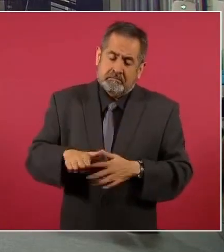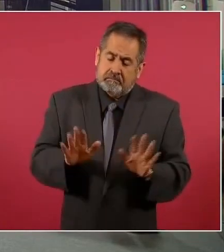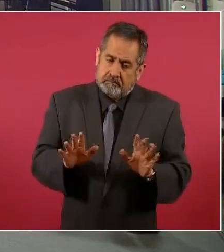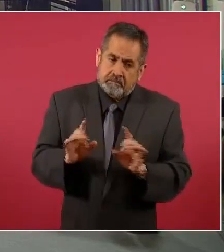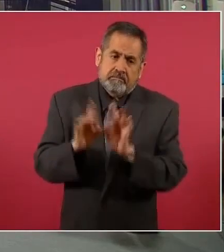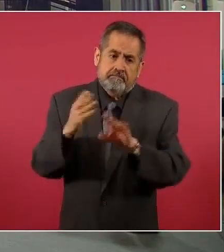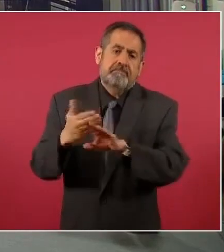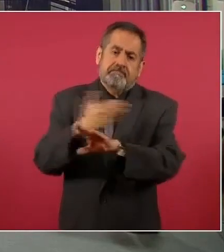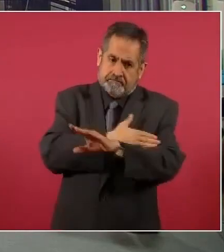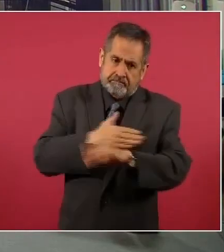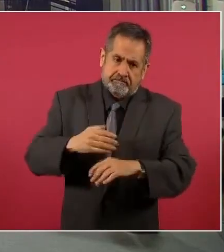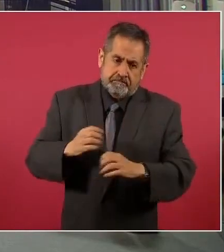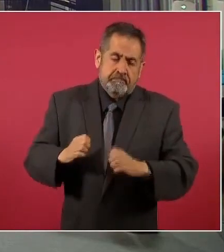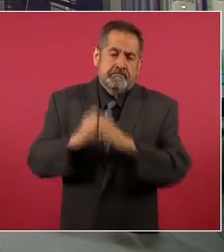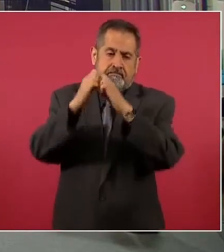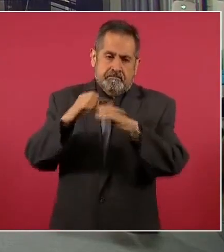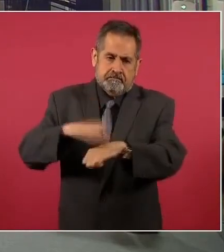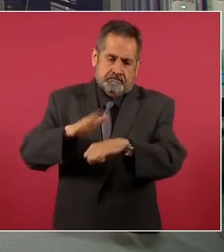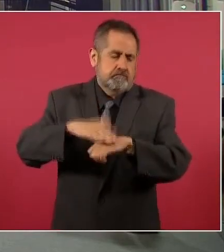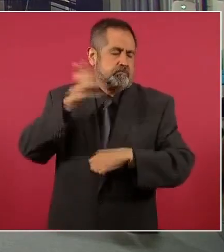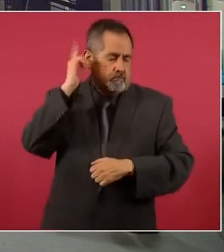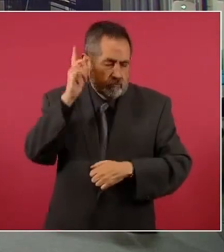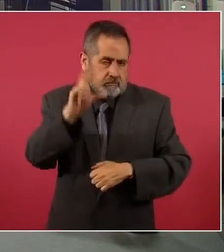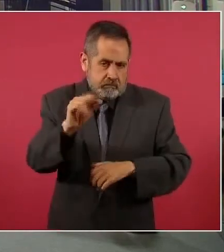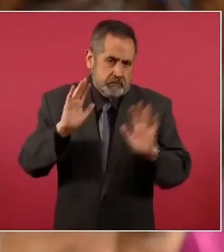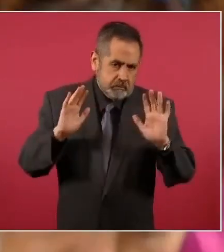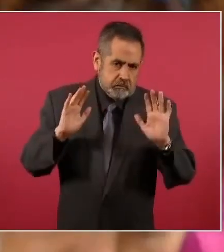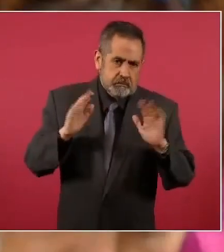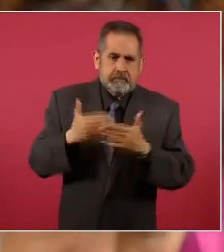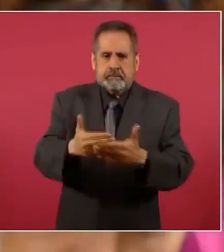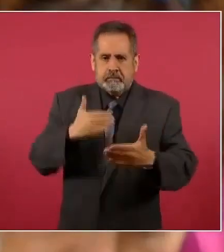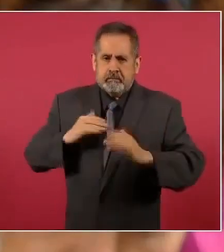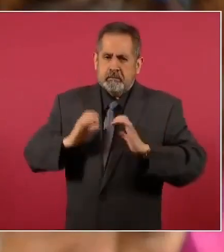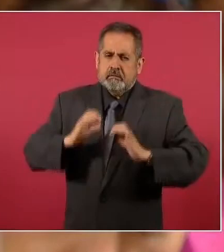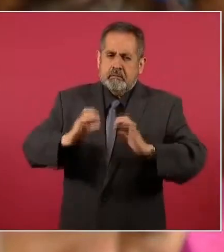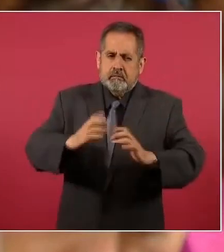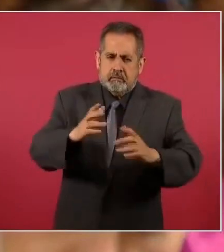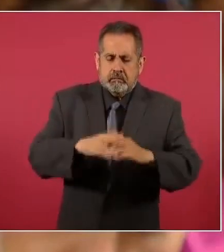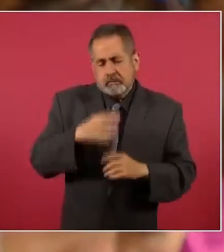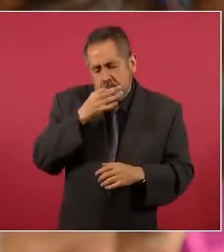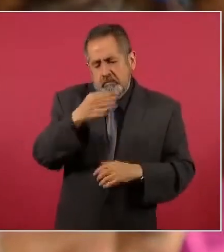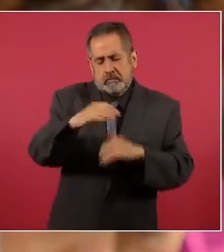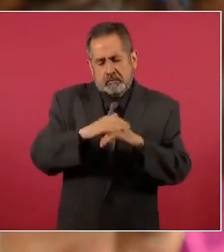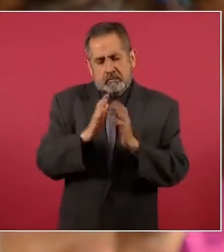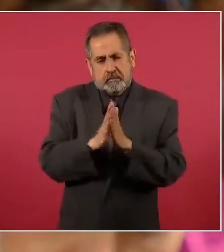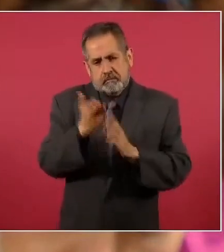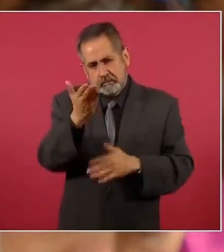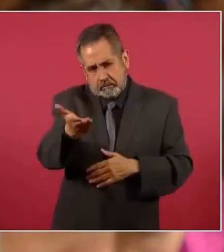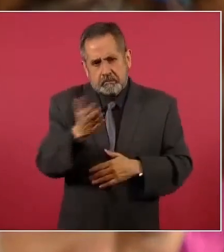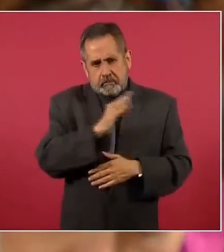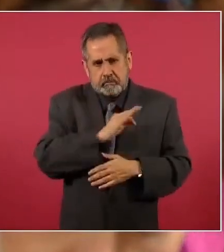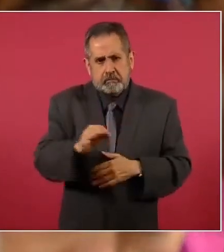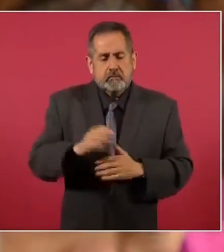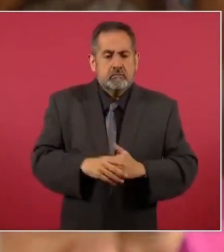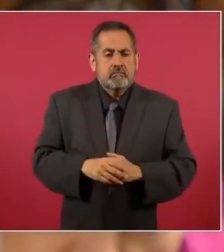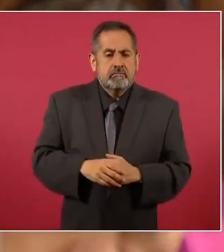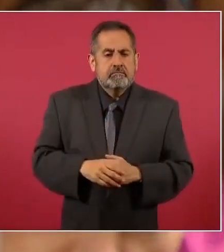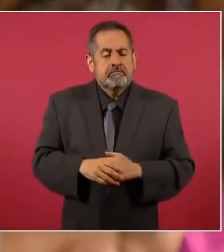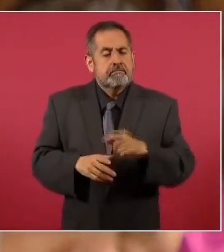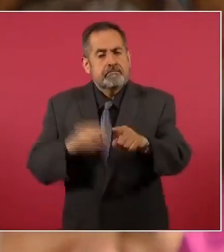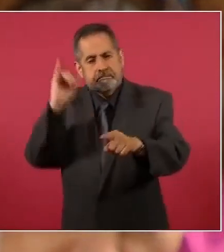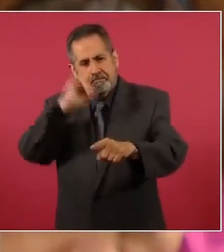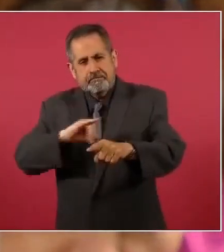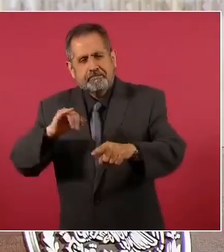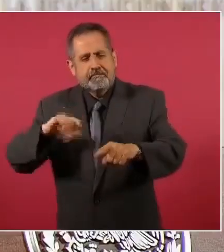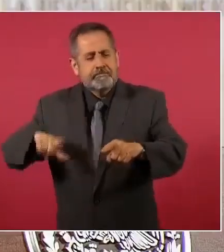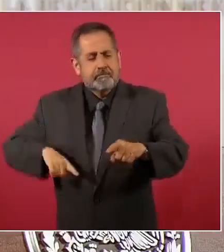hace. Esperemos que no. Sí. Hay que prevenir. Sí. Yo sí le pediría si puede venir la jefa de gobierno o